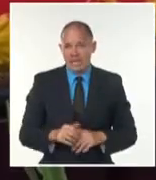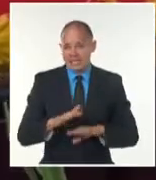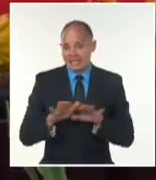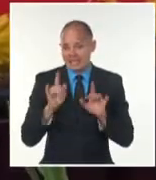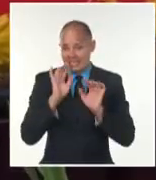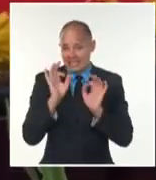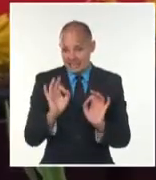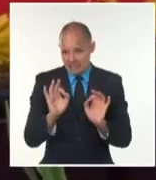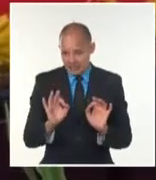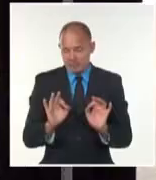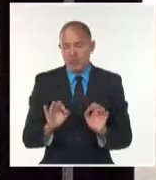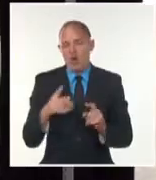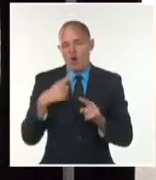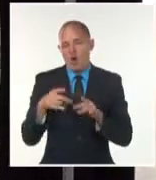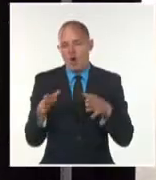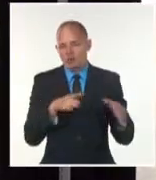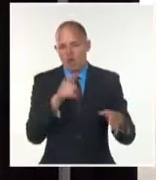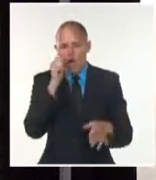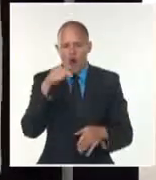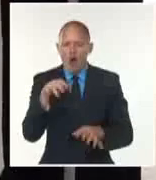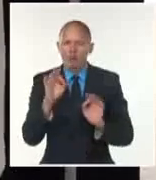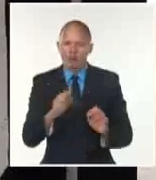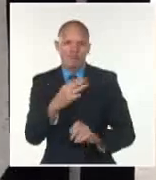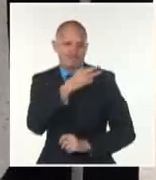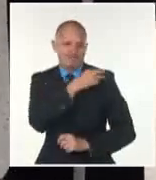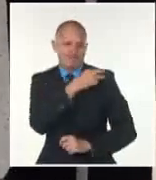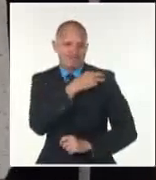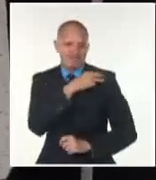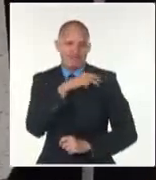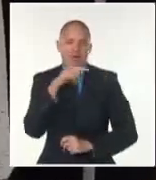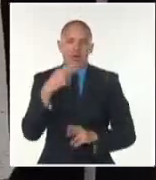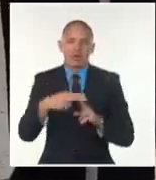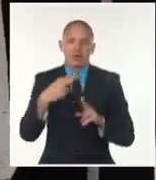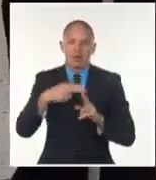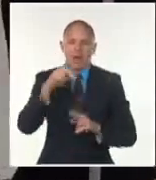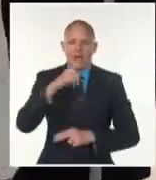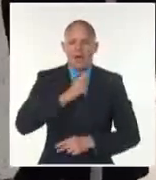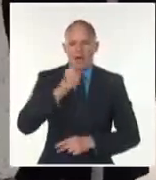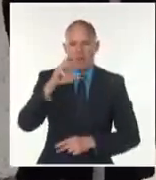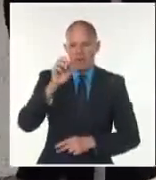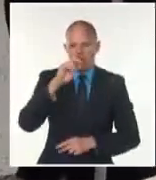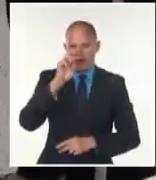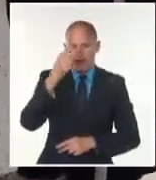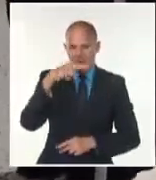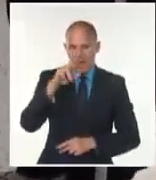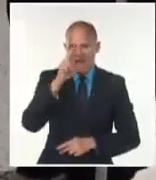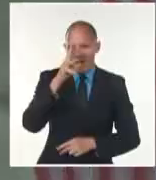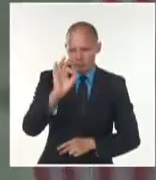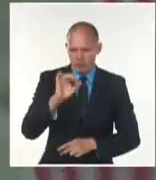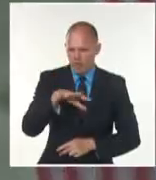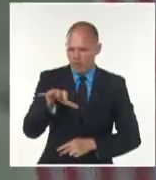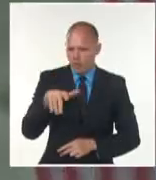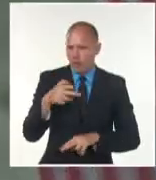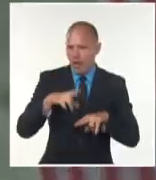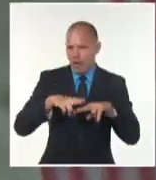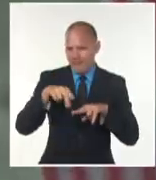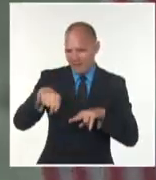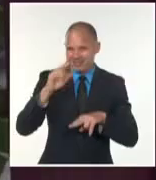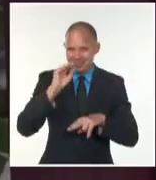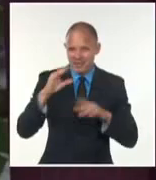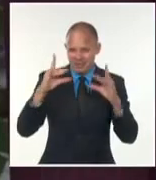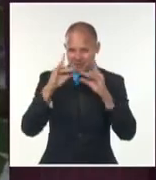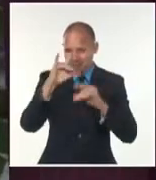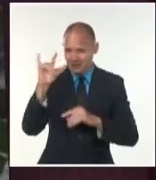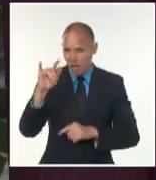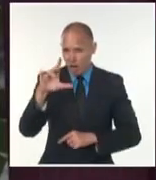al general de división de la reserva Leonardo andoo Valdés realizado en el panteón de los veteranos en la necrópolis de Colón fueron colocadas ofrendas